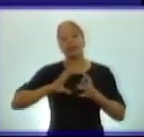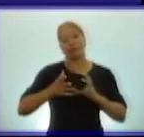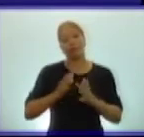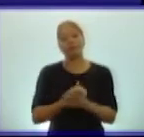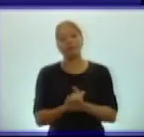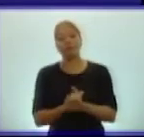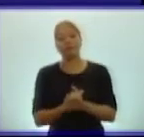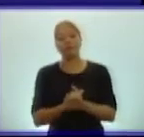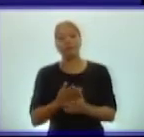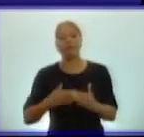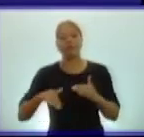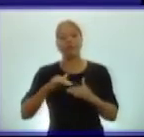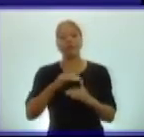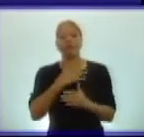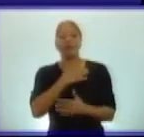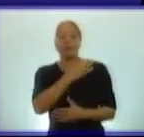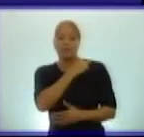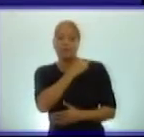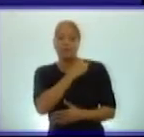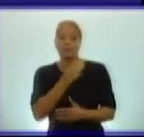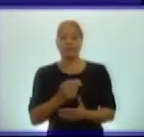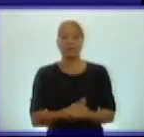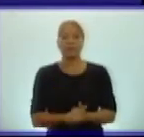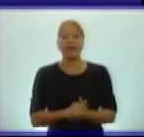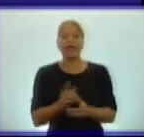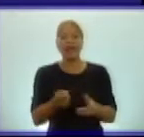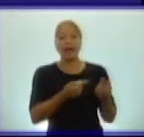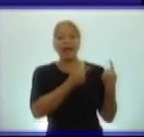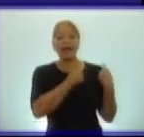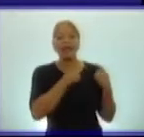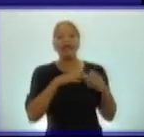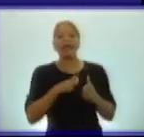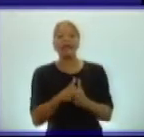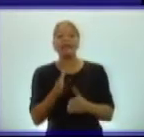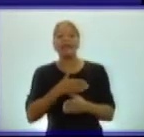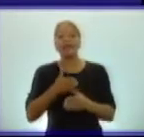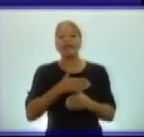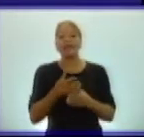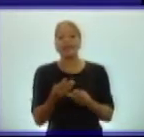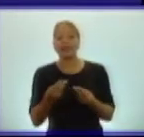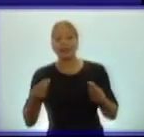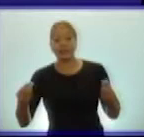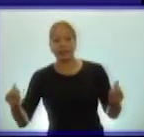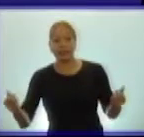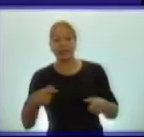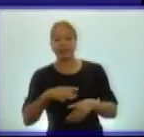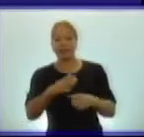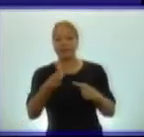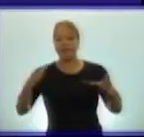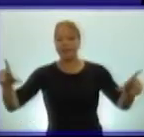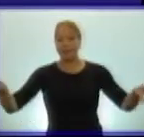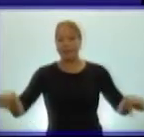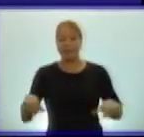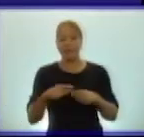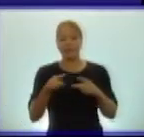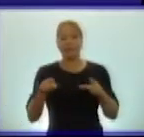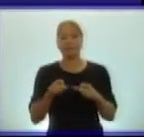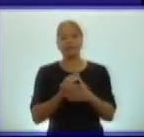los señoríos o feudos. Les muestro a continuación que pueden ver en su página número 67 ese plano del